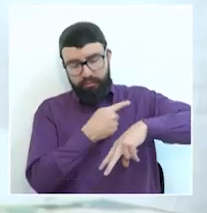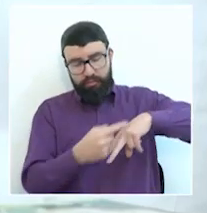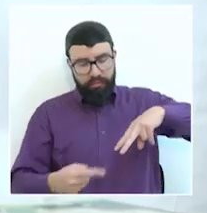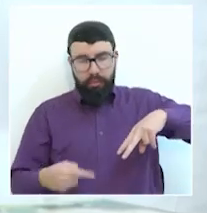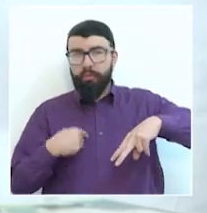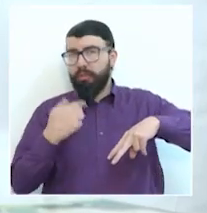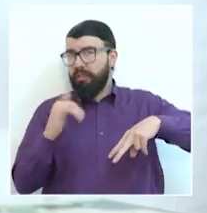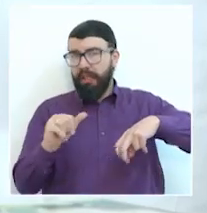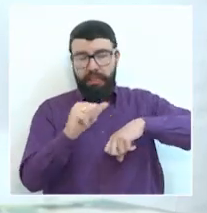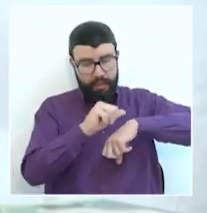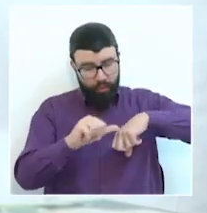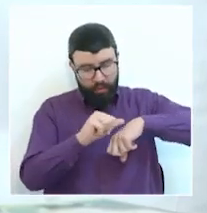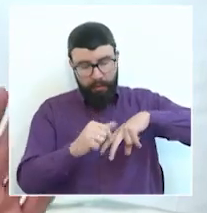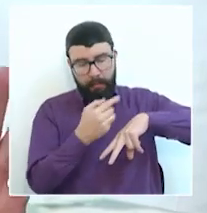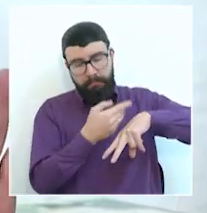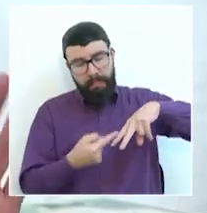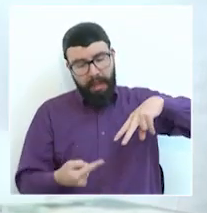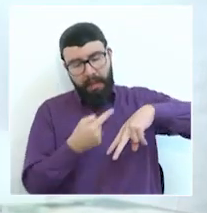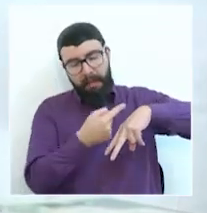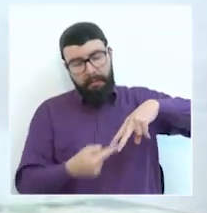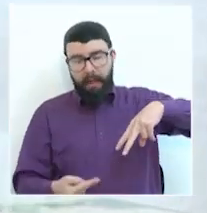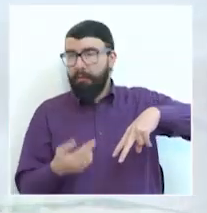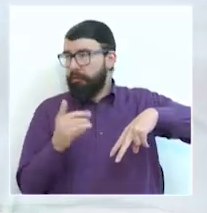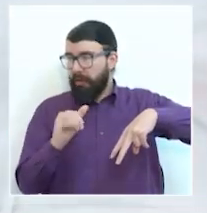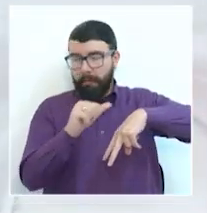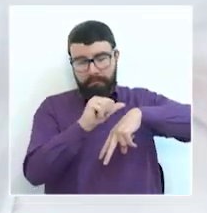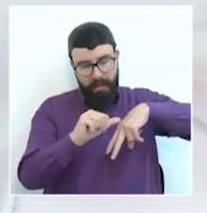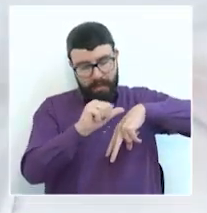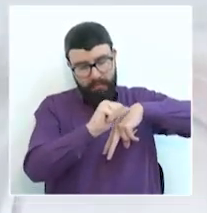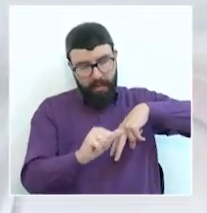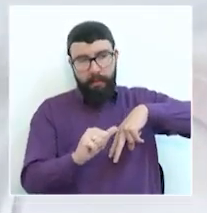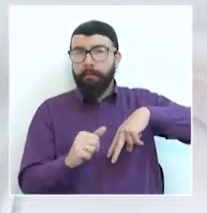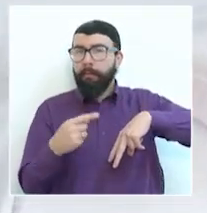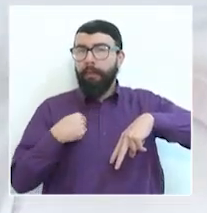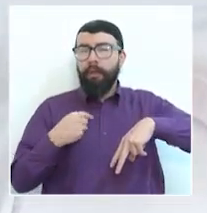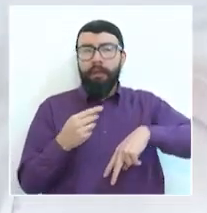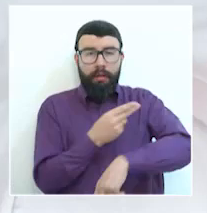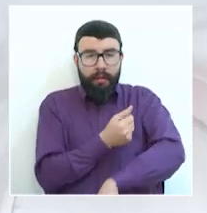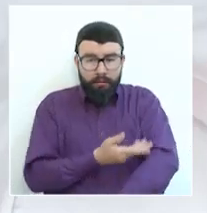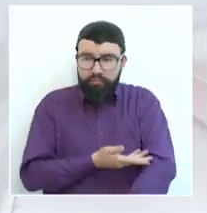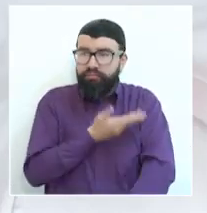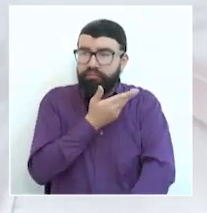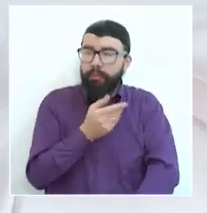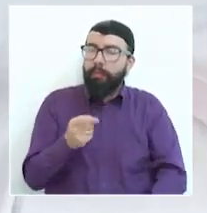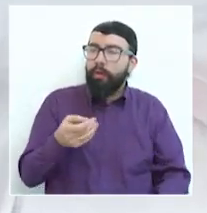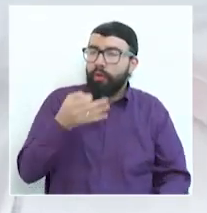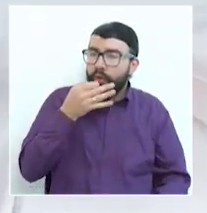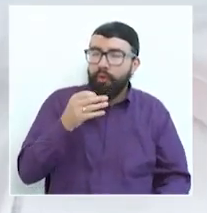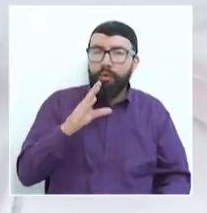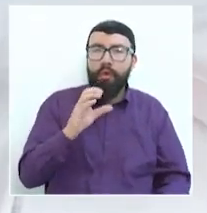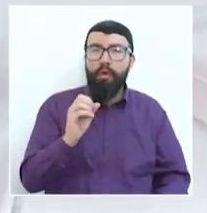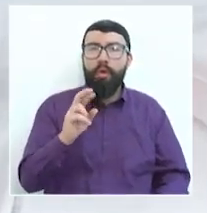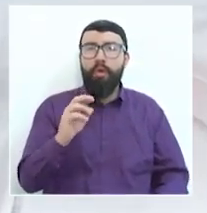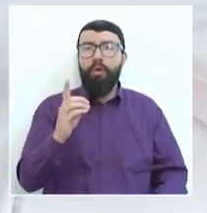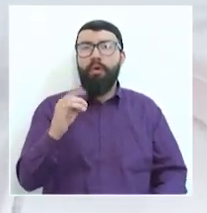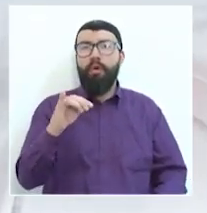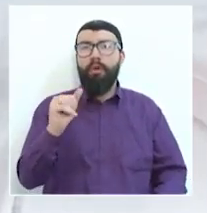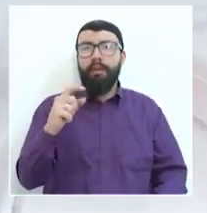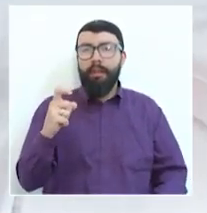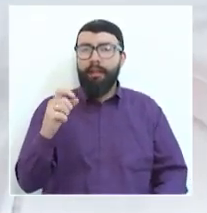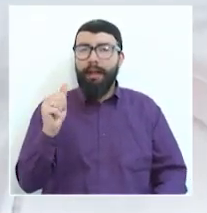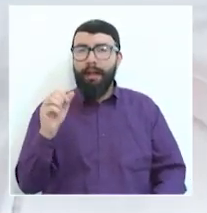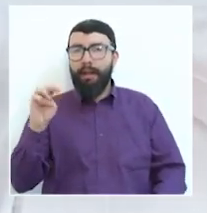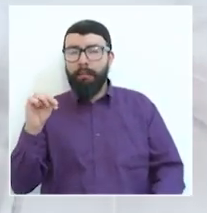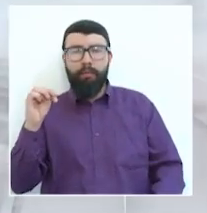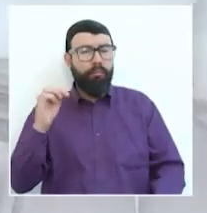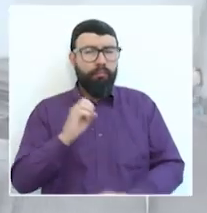piernas. Y bueno, y aparte de lo que les decía, hipertenso también. Yo consumo Cordiax AM todas las mañanas. Hay que ser